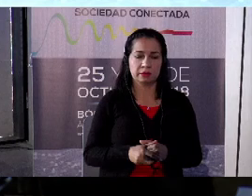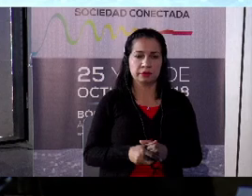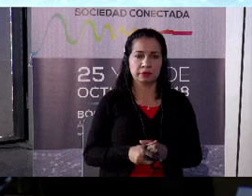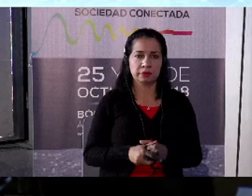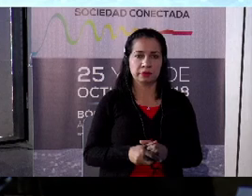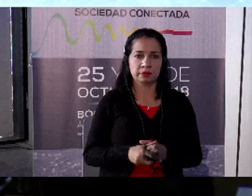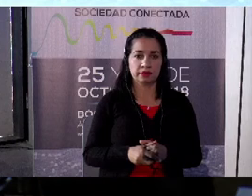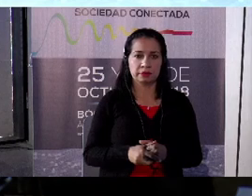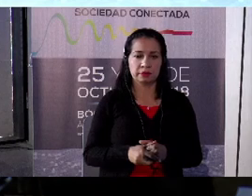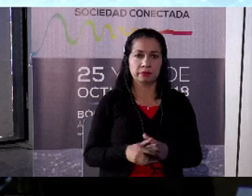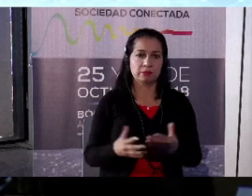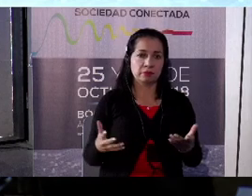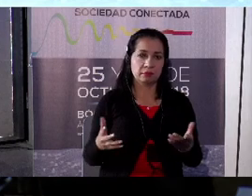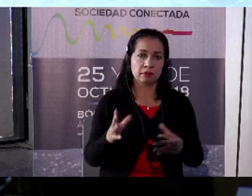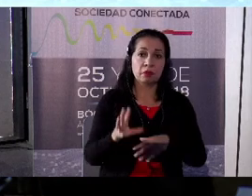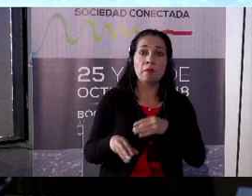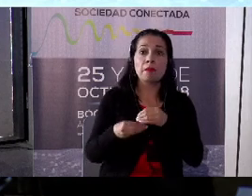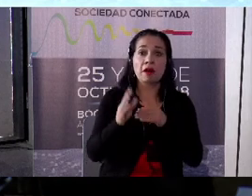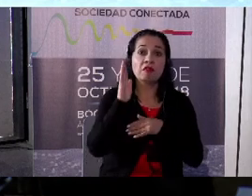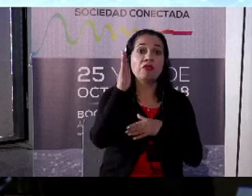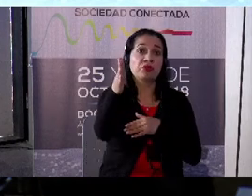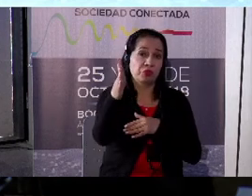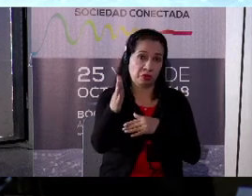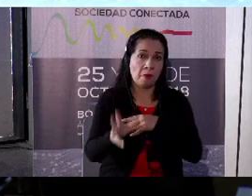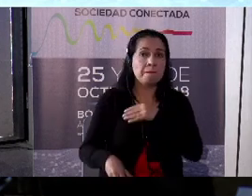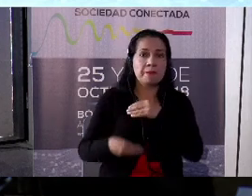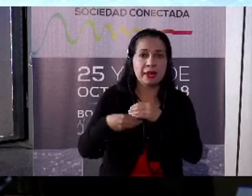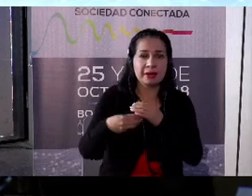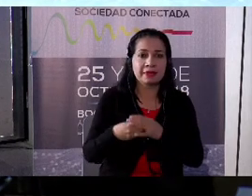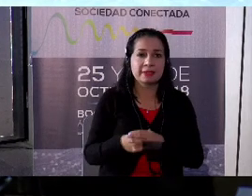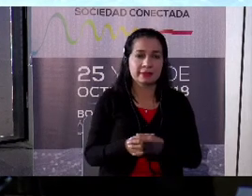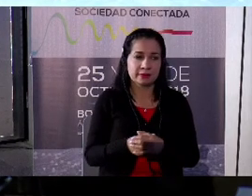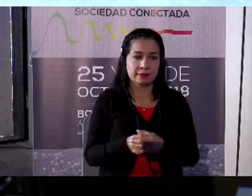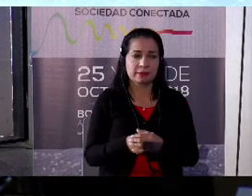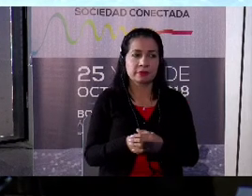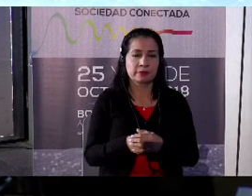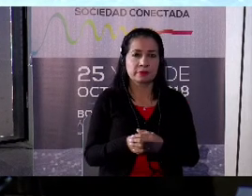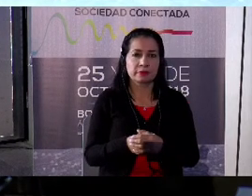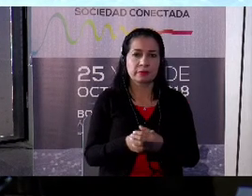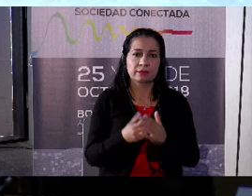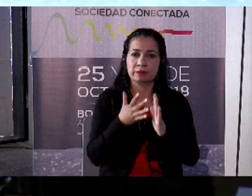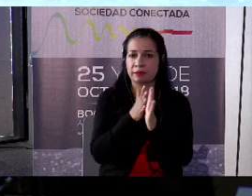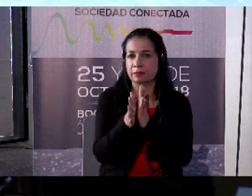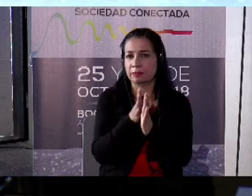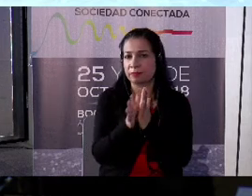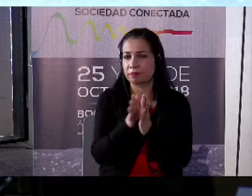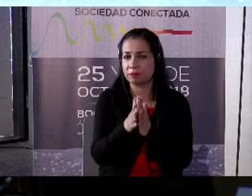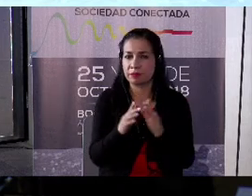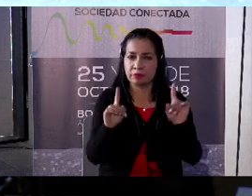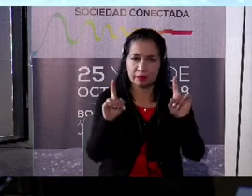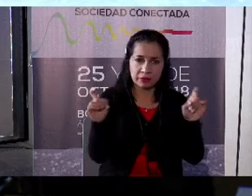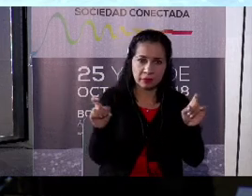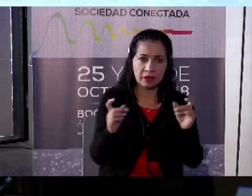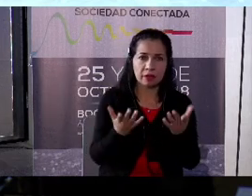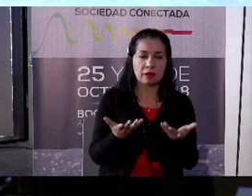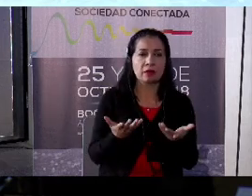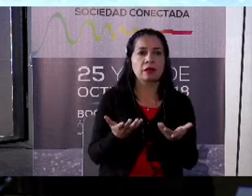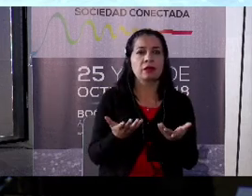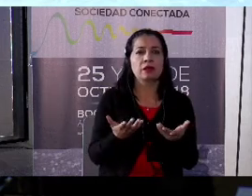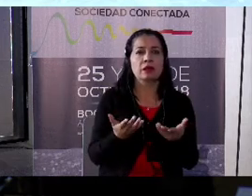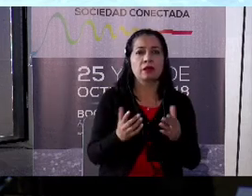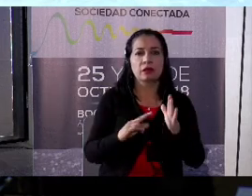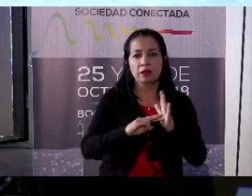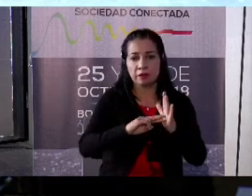veces inclusive más en el futuro estamos hablando mucho acerca de radios tecnologías de